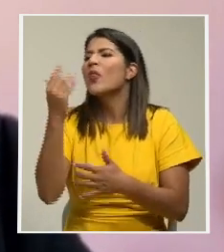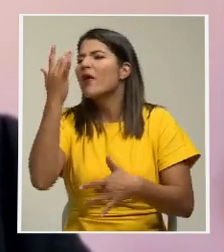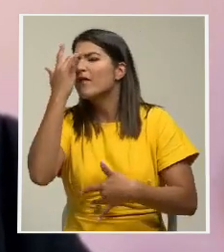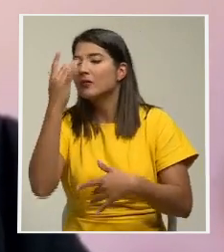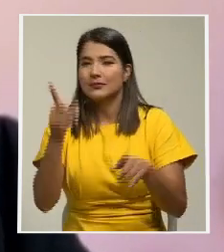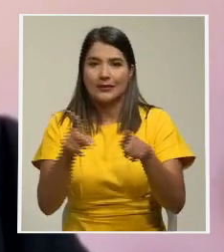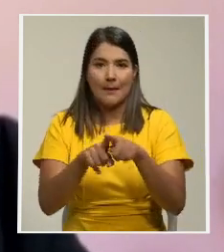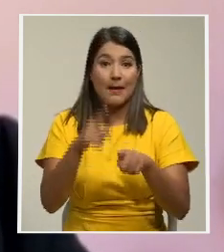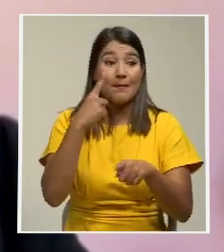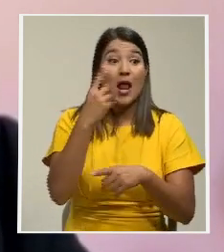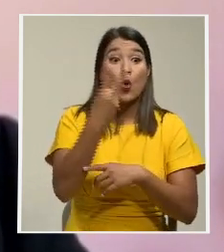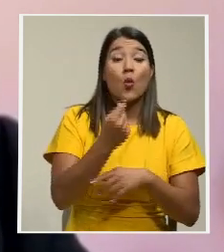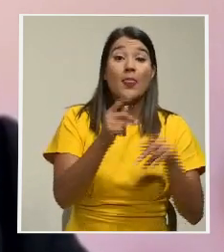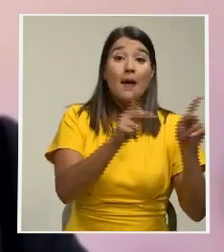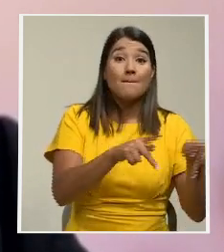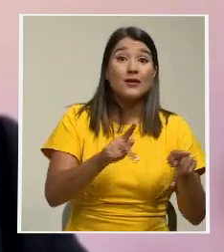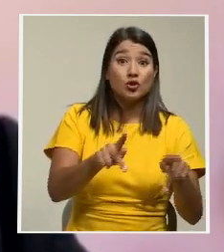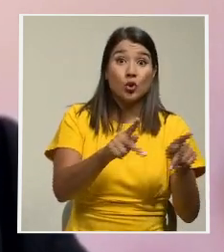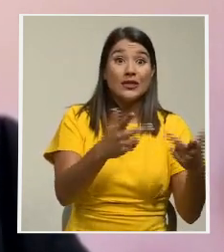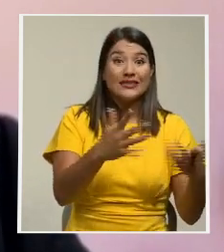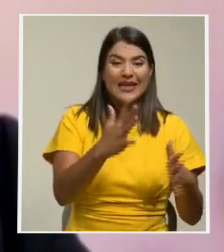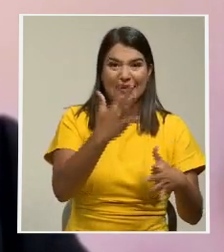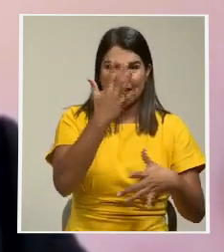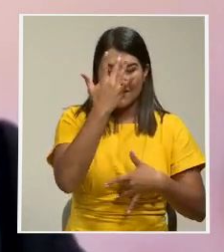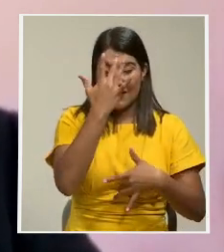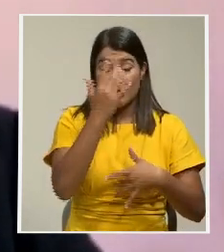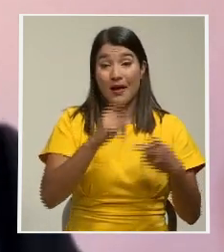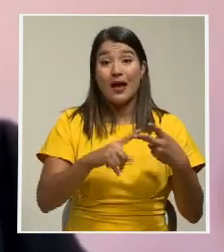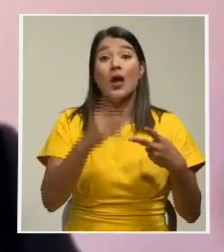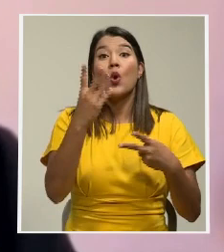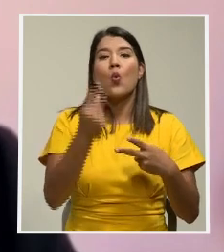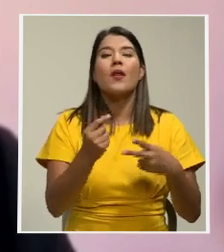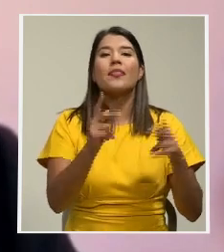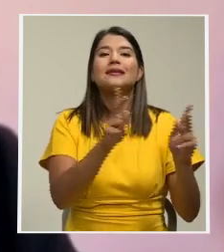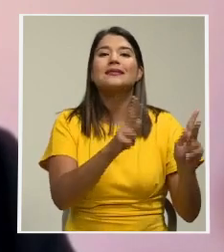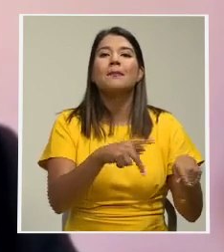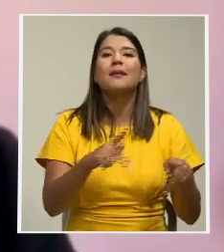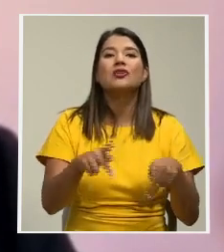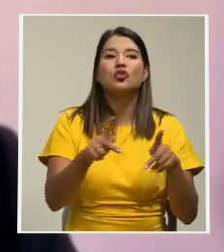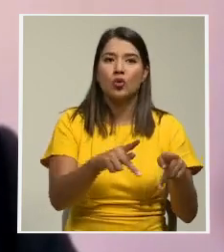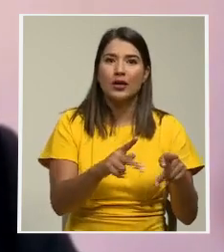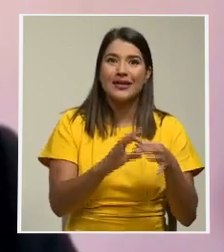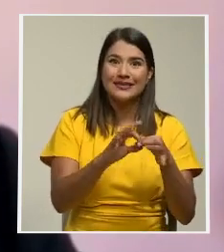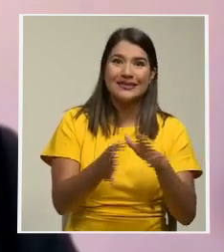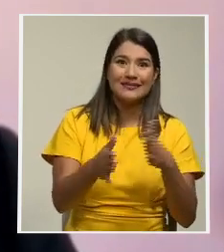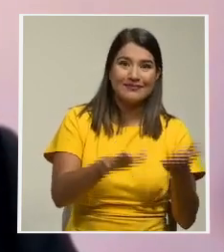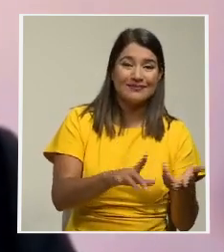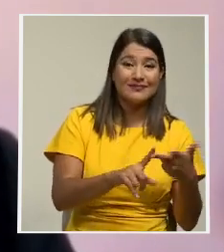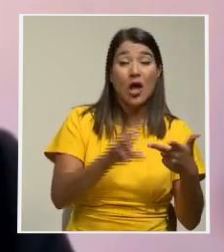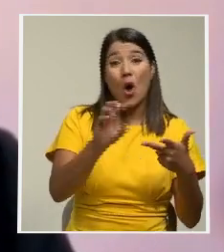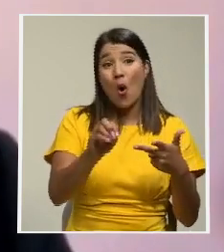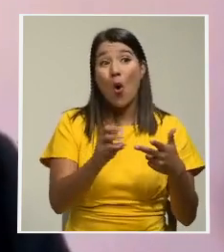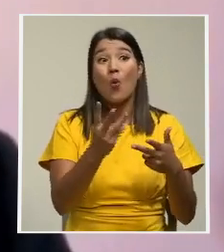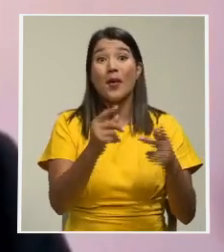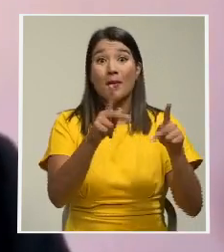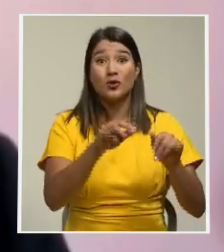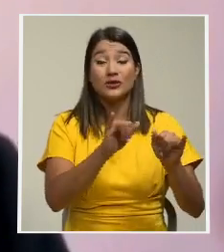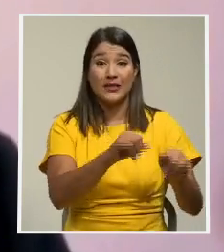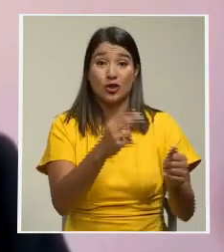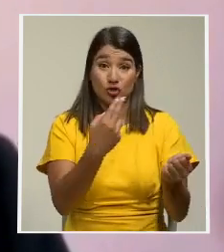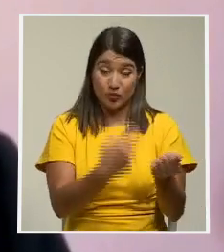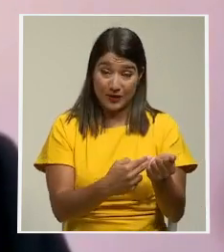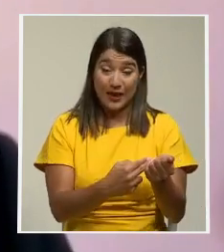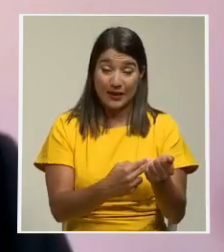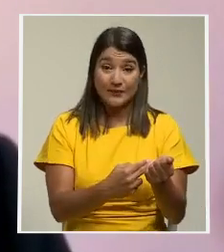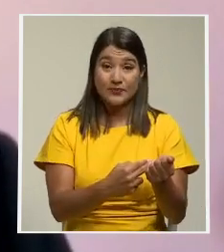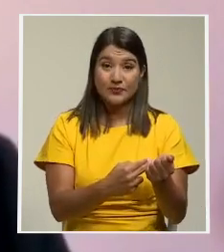la cantidad de personas que salen positivas y los datos que tienen que correlacionarse con mortalidad y con ocupación hospitalaria, que también han